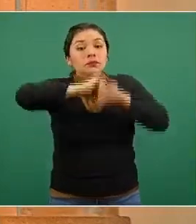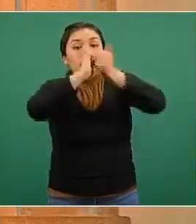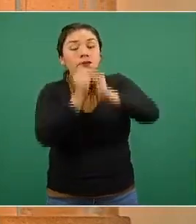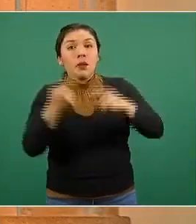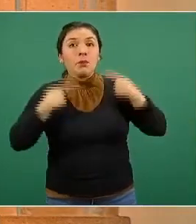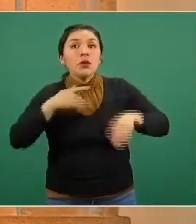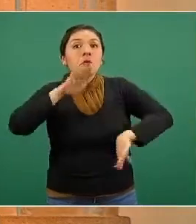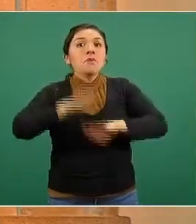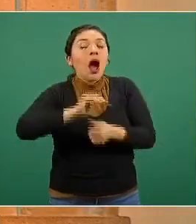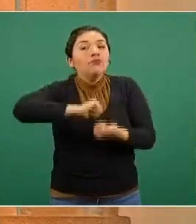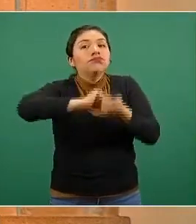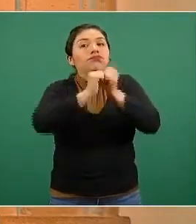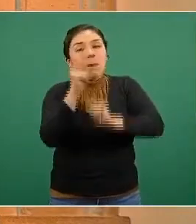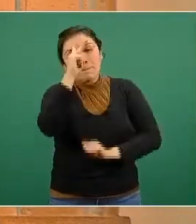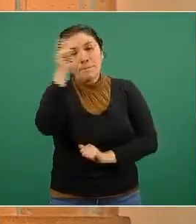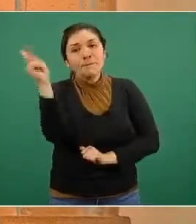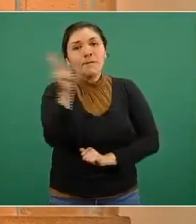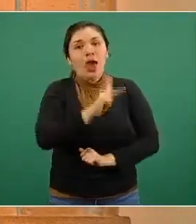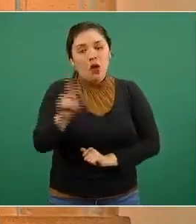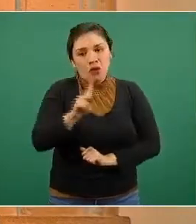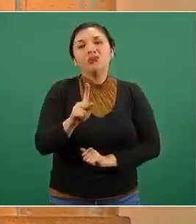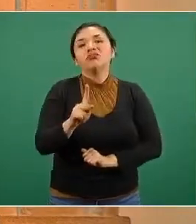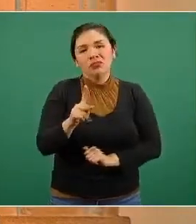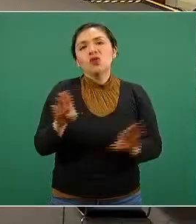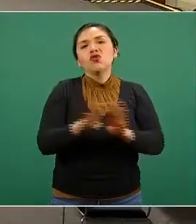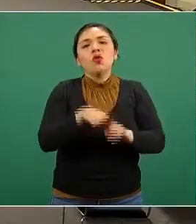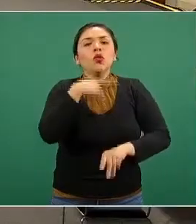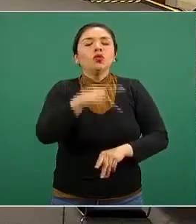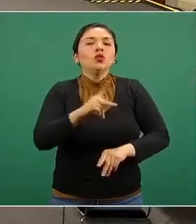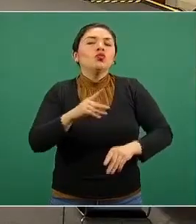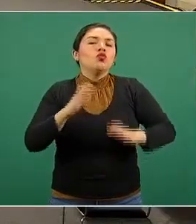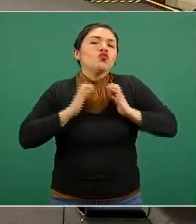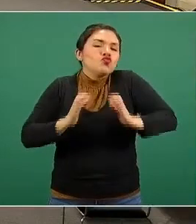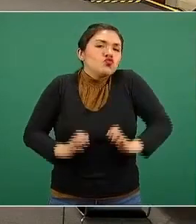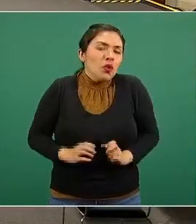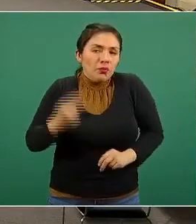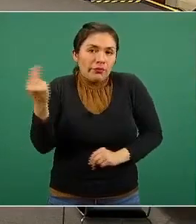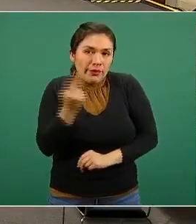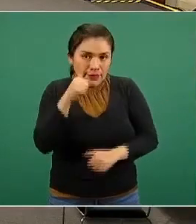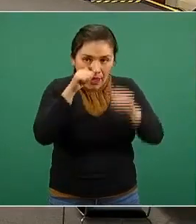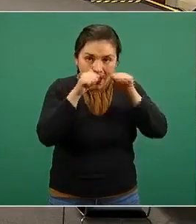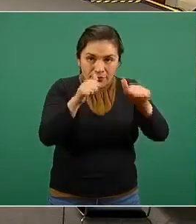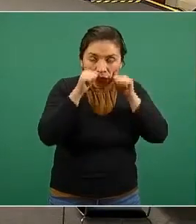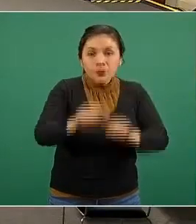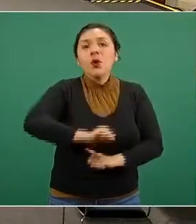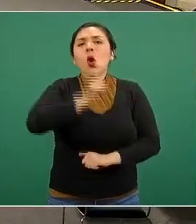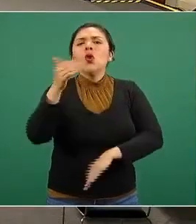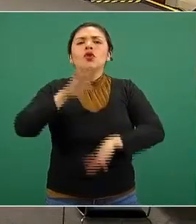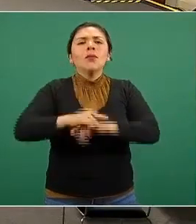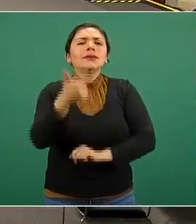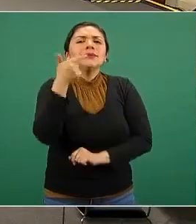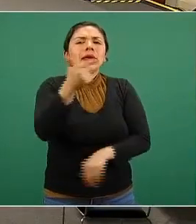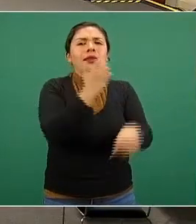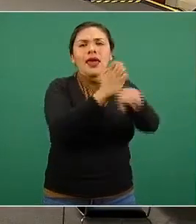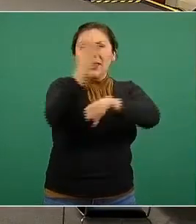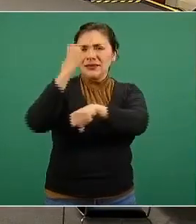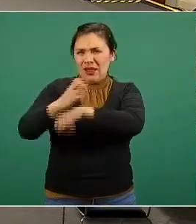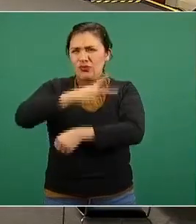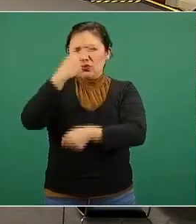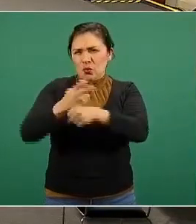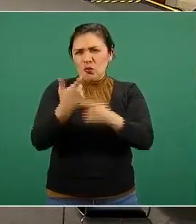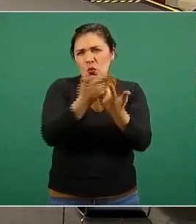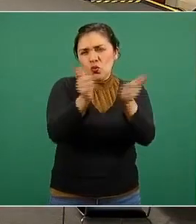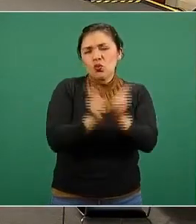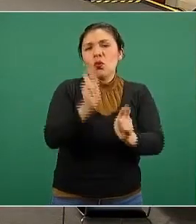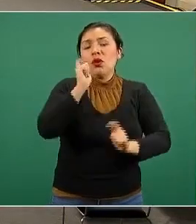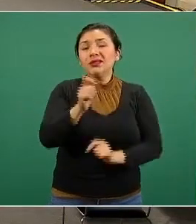continúe agravándose en relación a su estado clínico. Tenemos otras 7 entidades en el siguiente grupo de rangos, que es